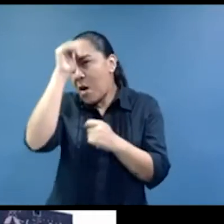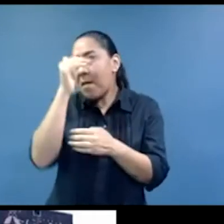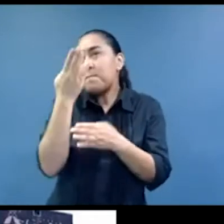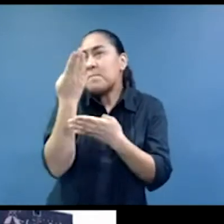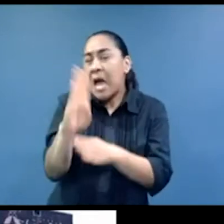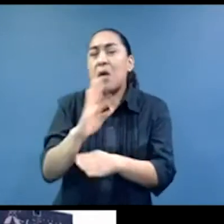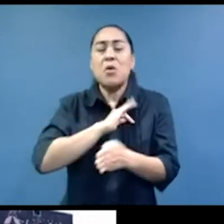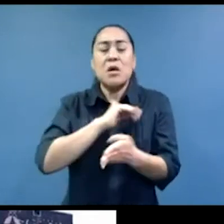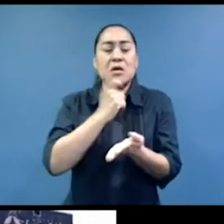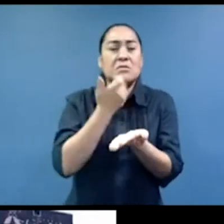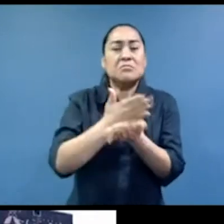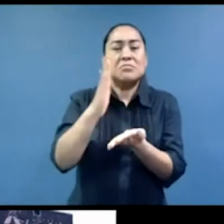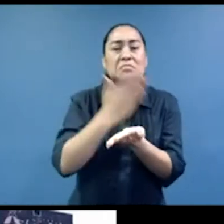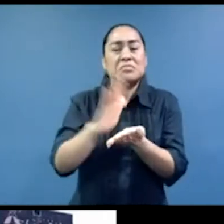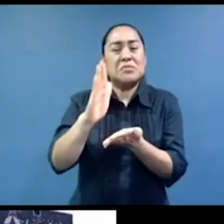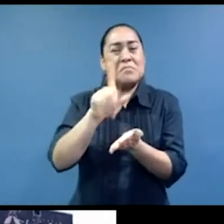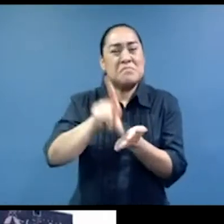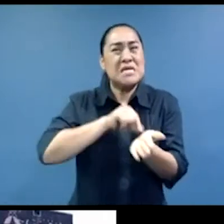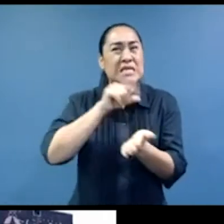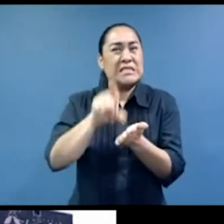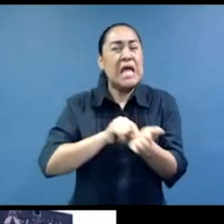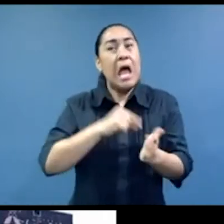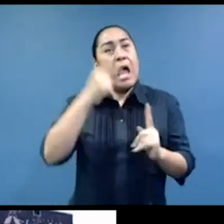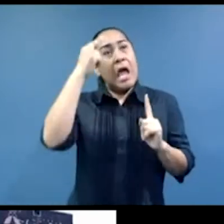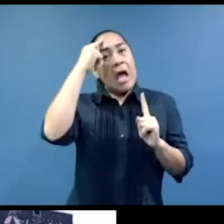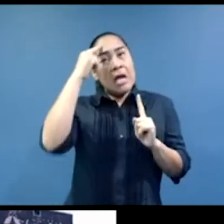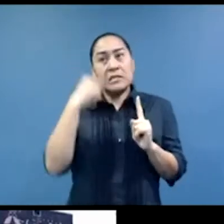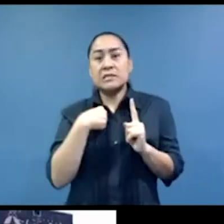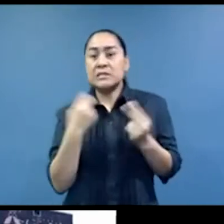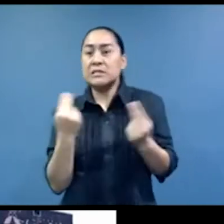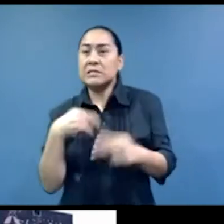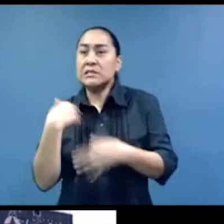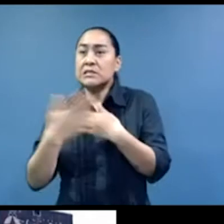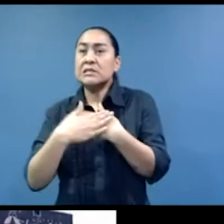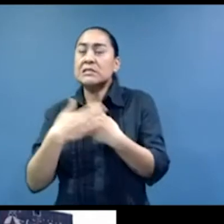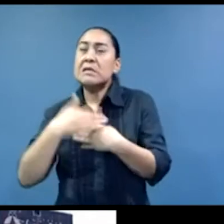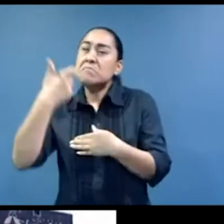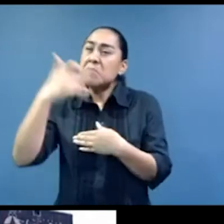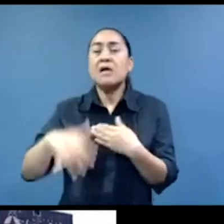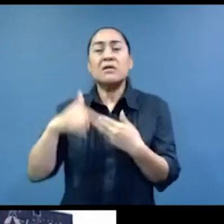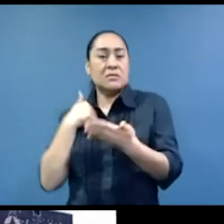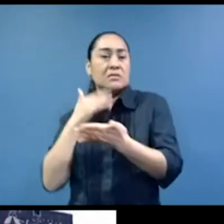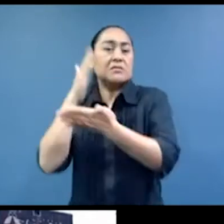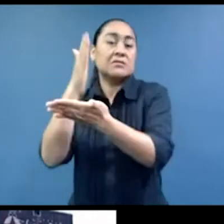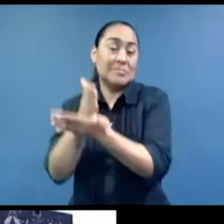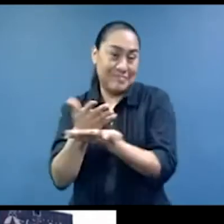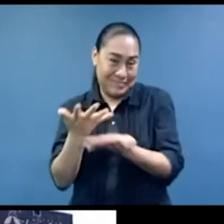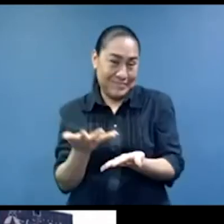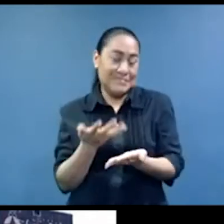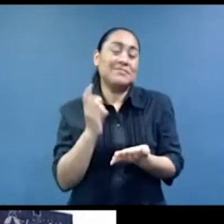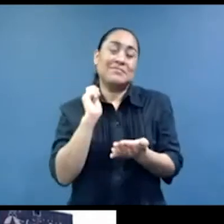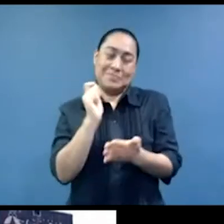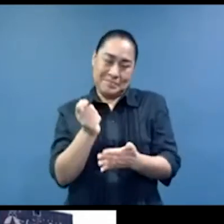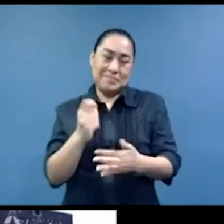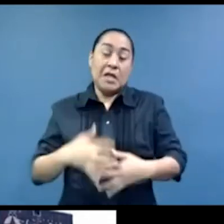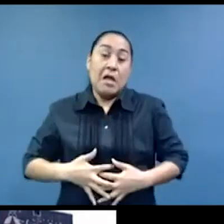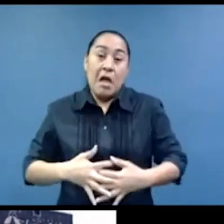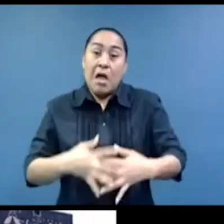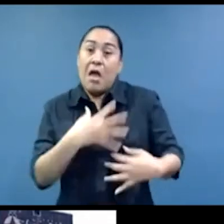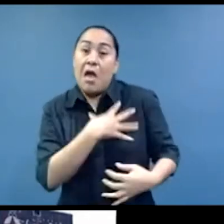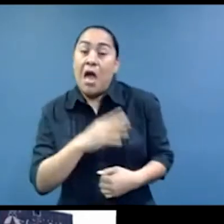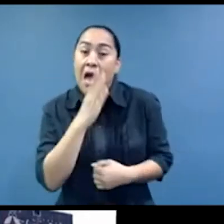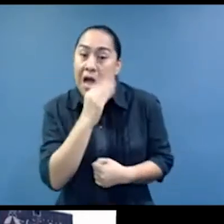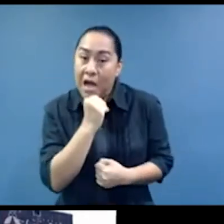meses, pues es a la que acude la mayoría de la gente, porque la infertilidad tanto la médica como esta que he